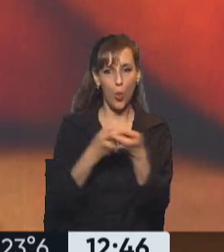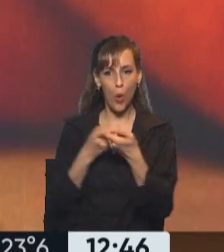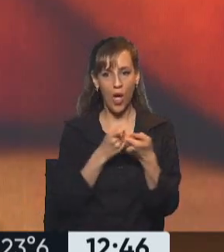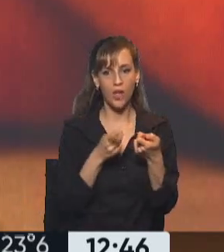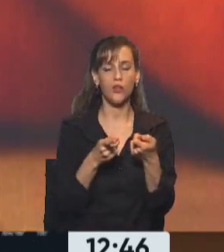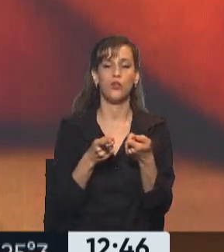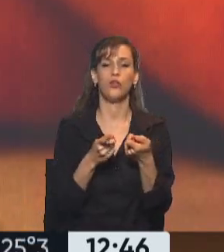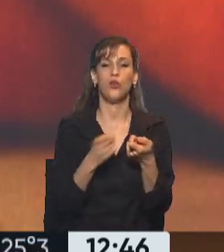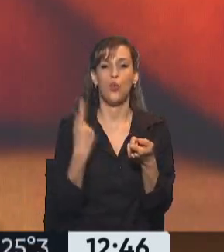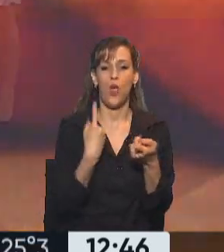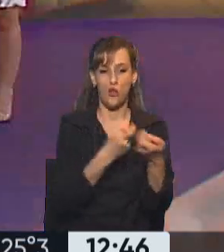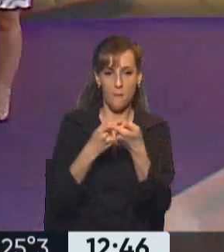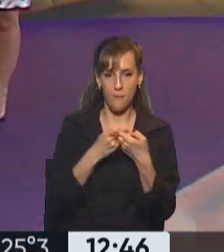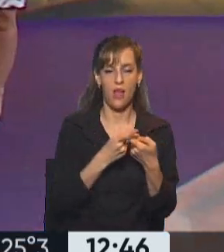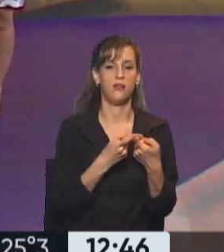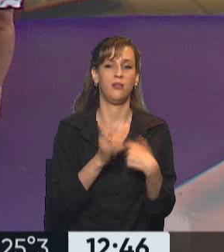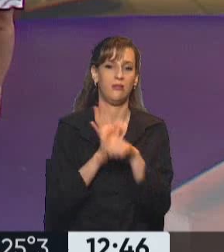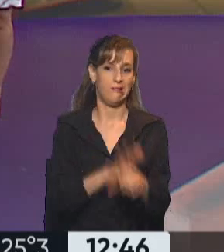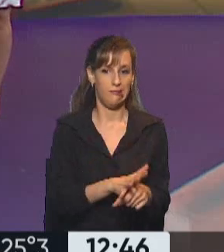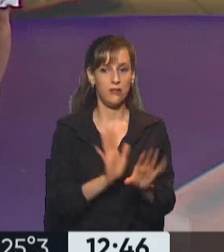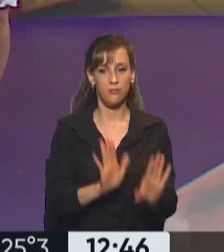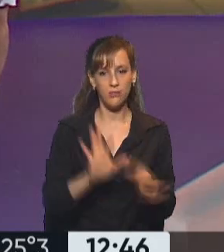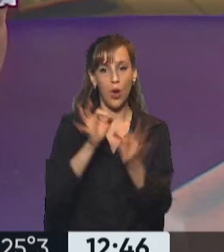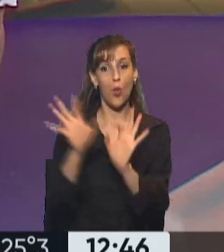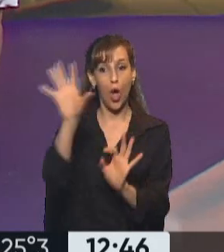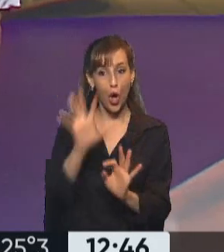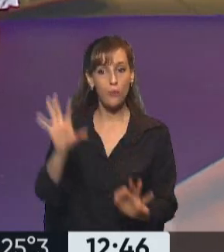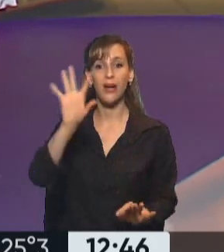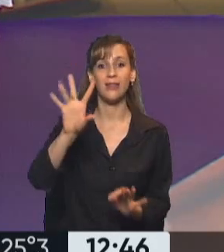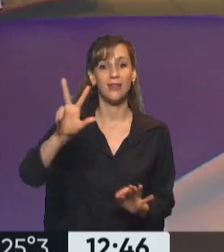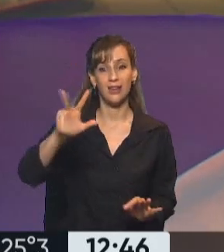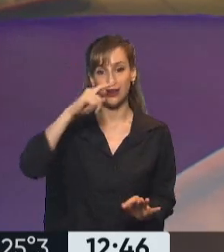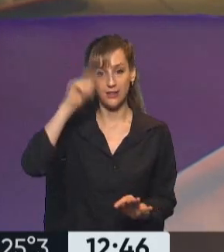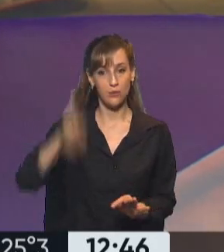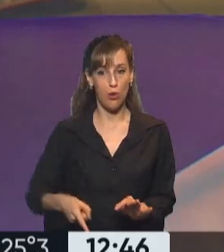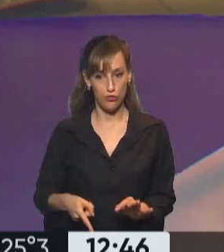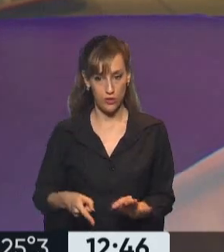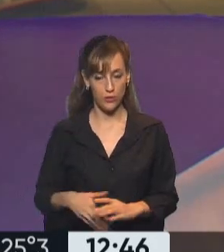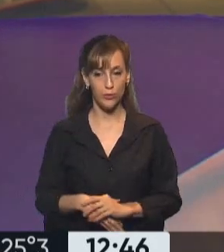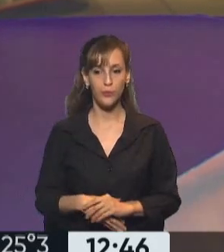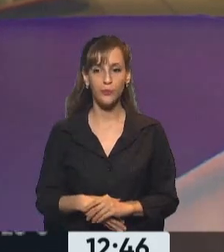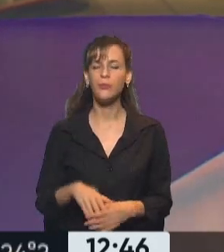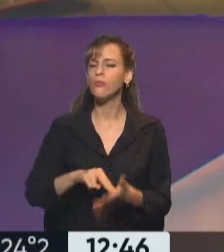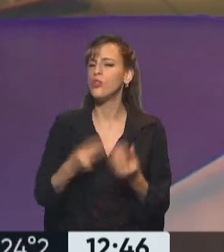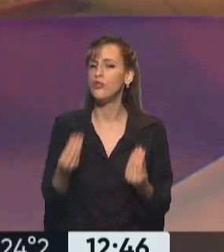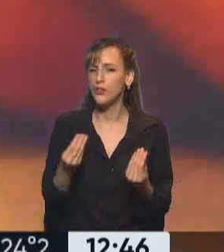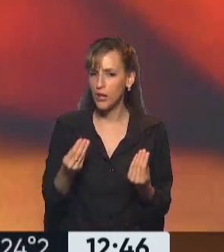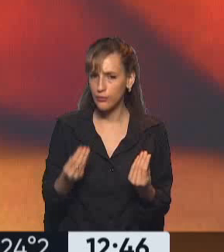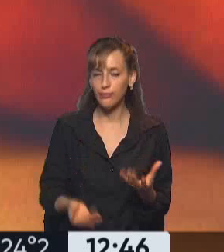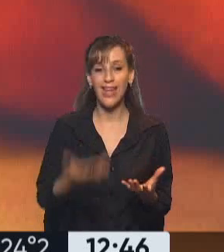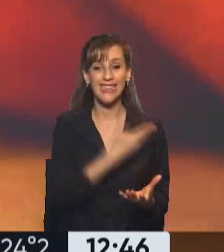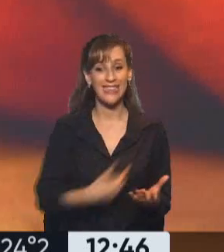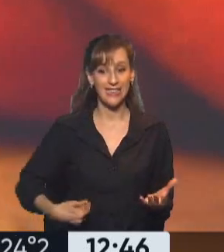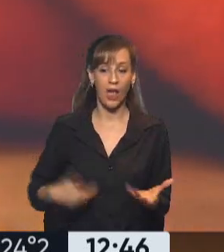los desincentiva a invertir. Bueno, en Europa es del 37%. ¿Qué significa eso? Que la recaudación del Estado sobre